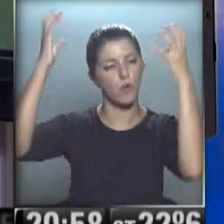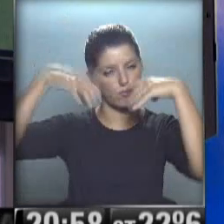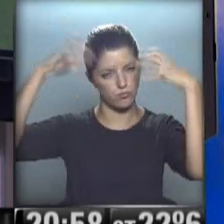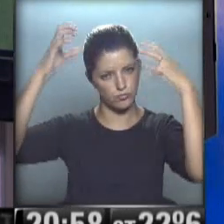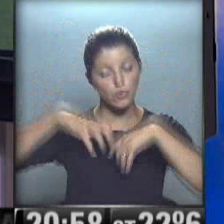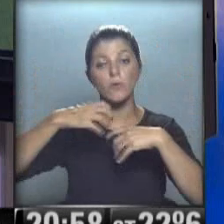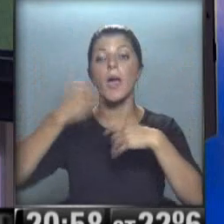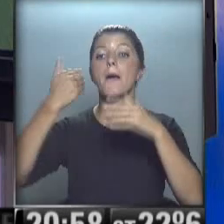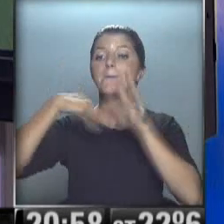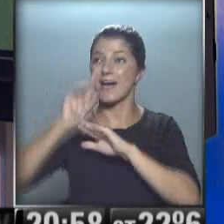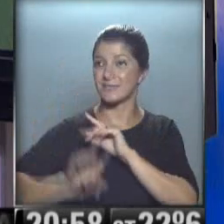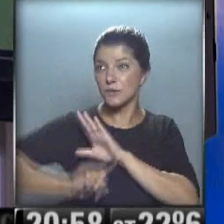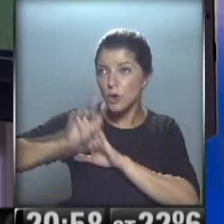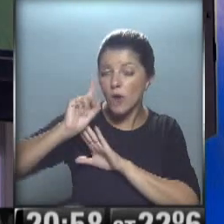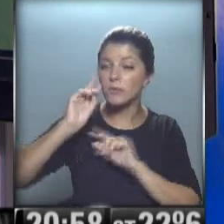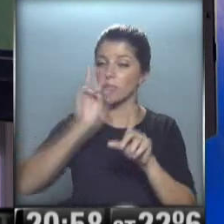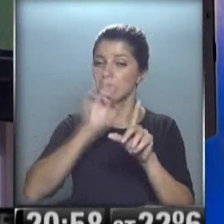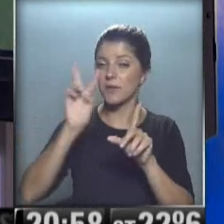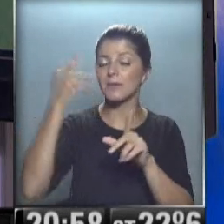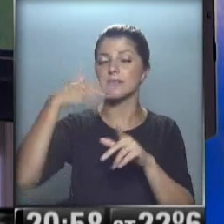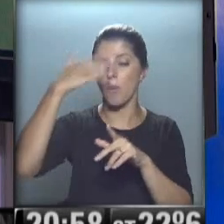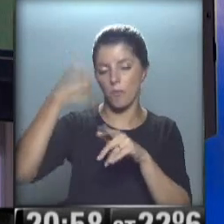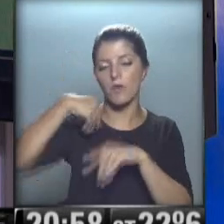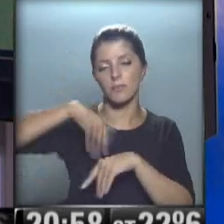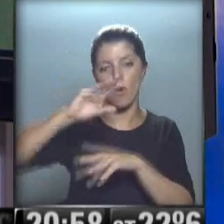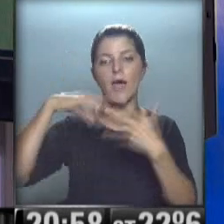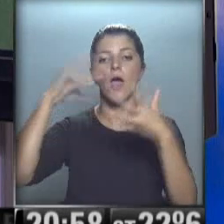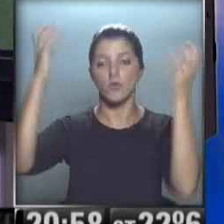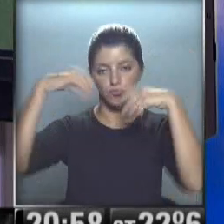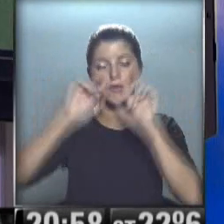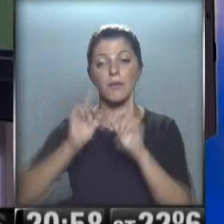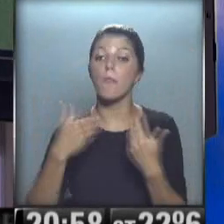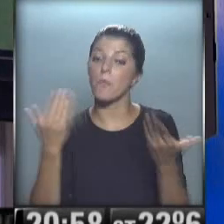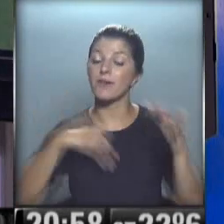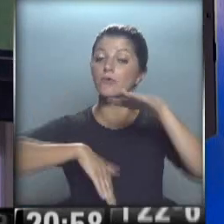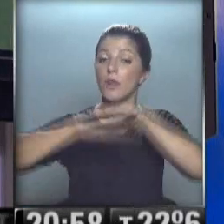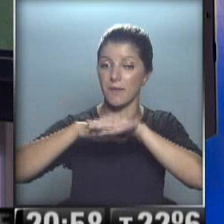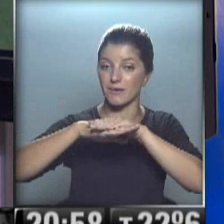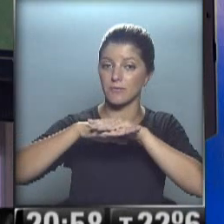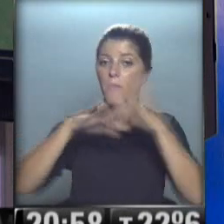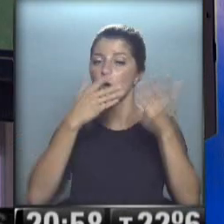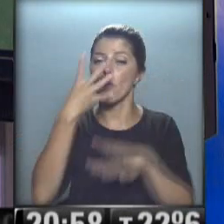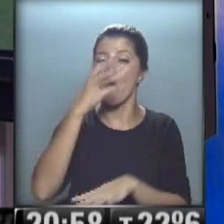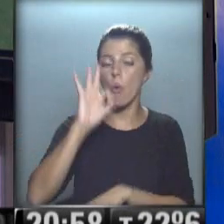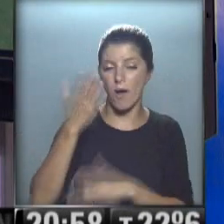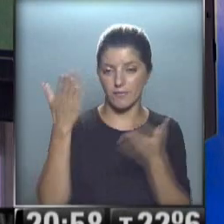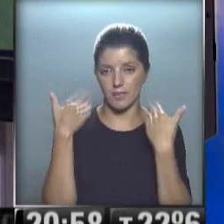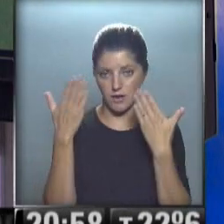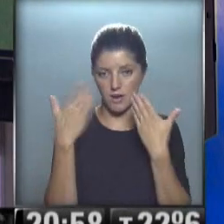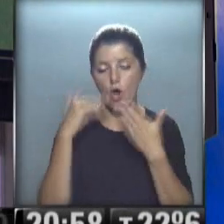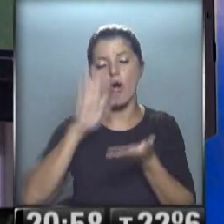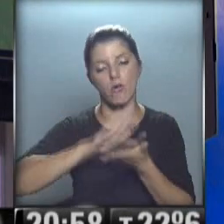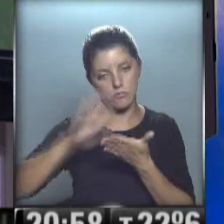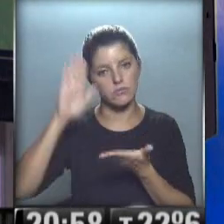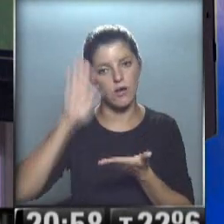tormentas. Para la parte más norte, llega un rato más tarde el mal tiempo, por eso las máximas van a rondar los 40 grados otra